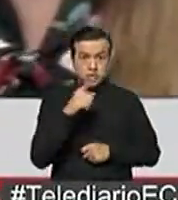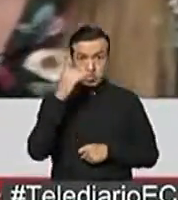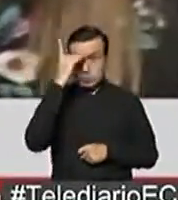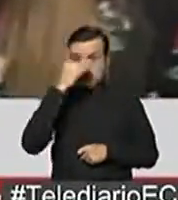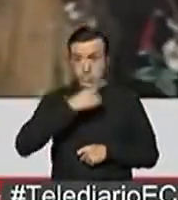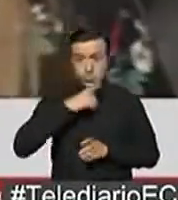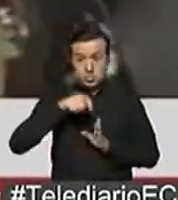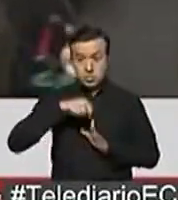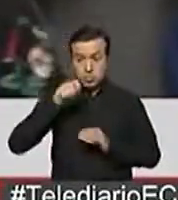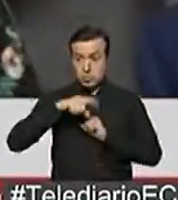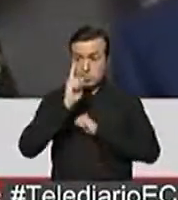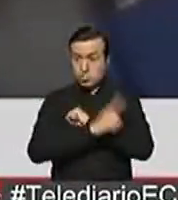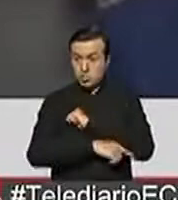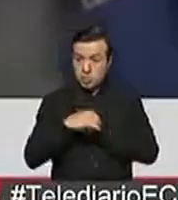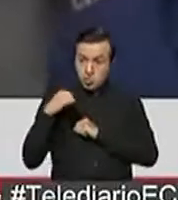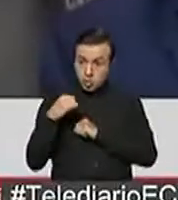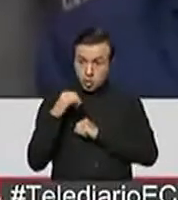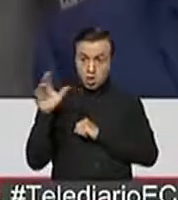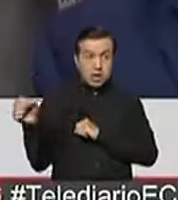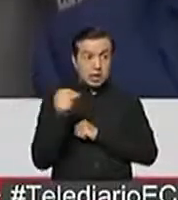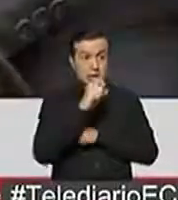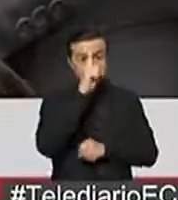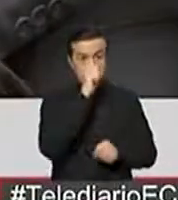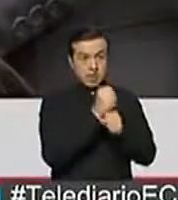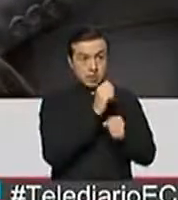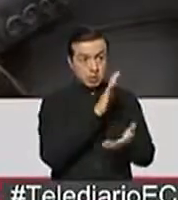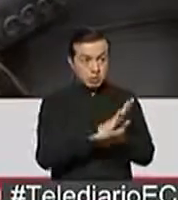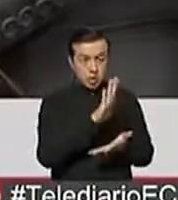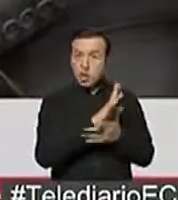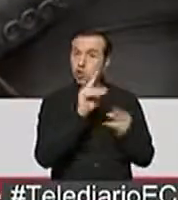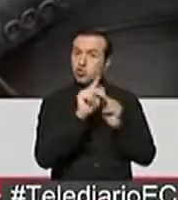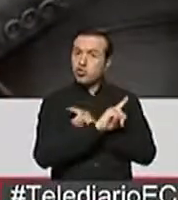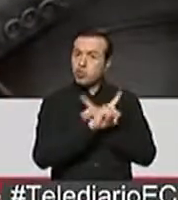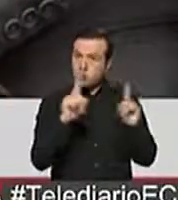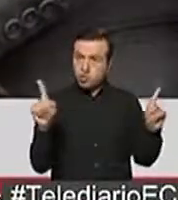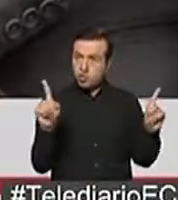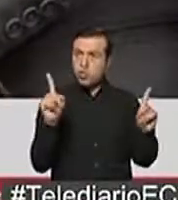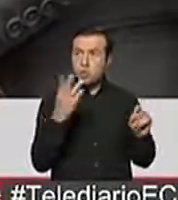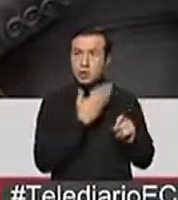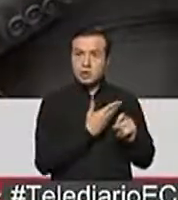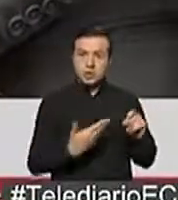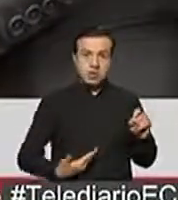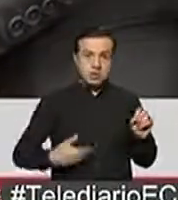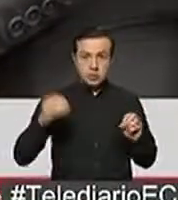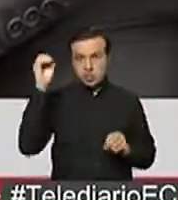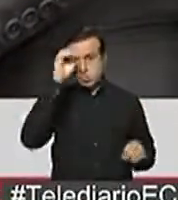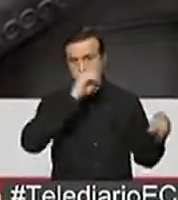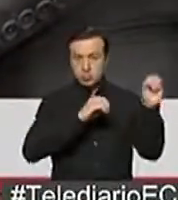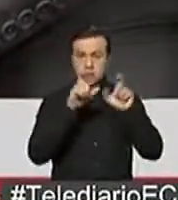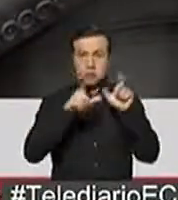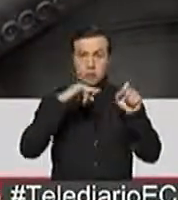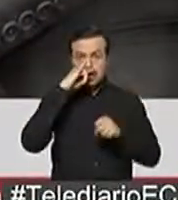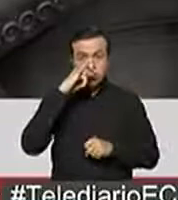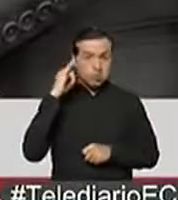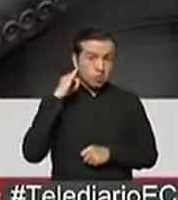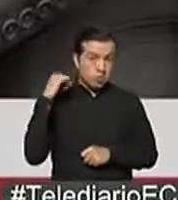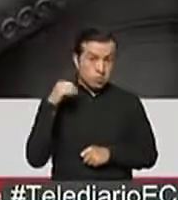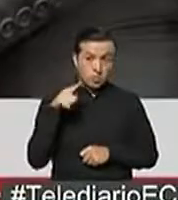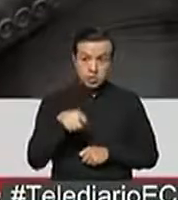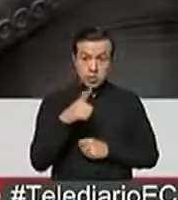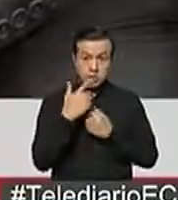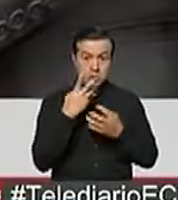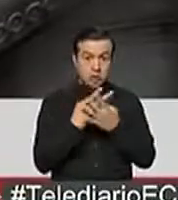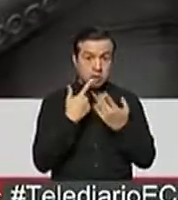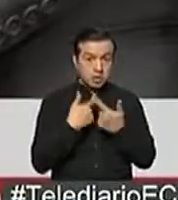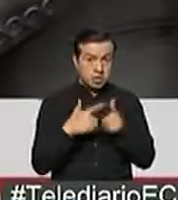violación a menores puedan trabajar en un entorno cercano a ellos. El veto del gobierno lo que dice, señores violadores de niños, cuando ustedes salgan de la